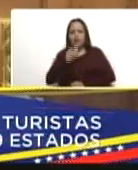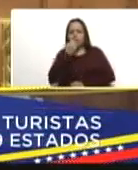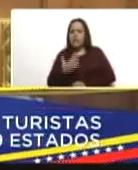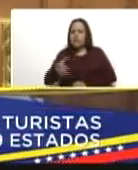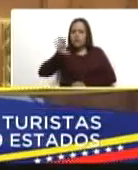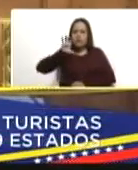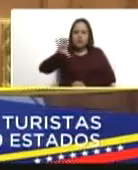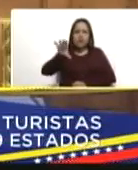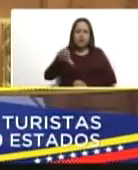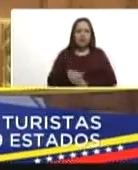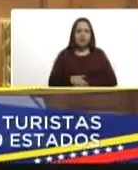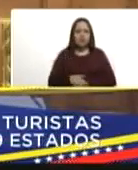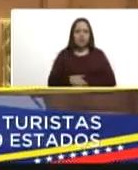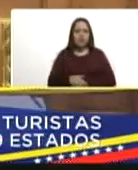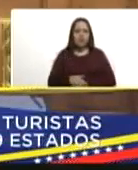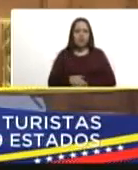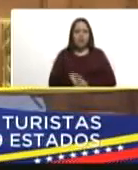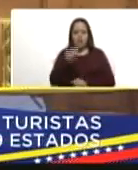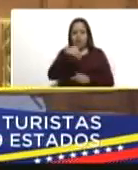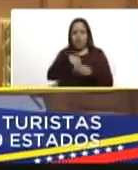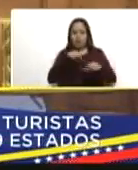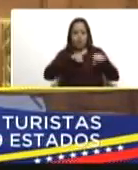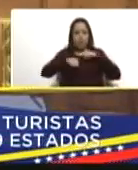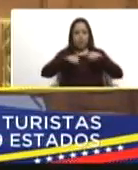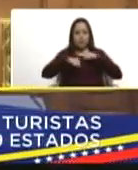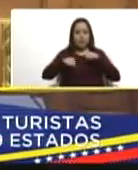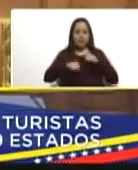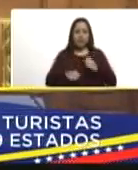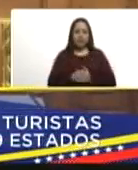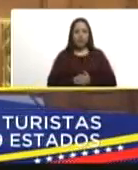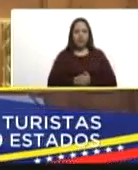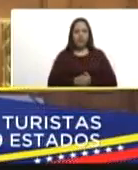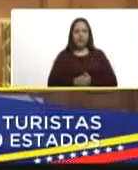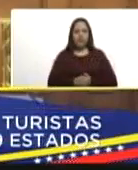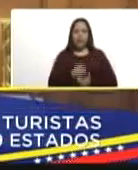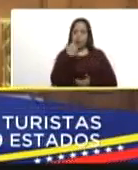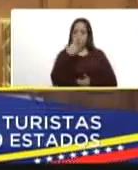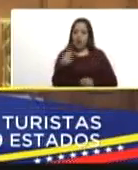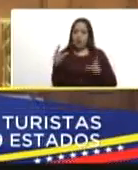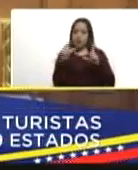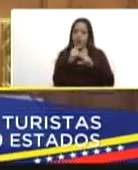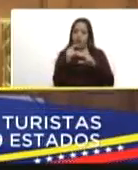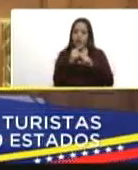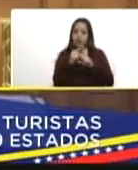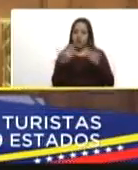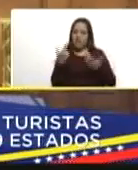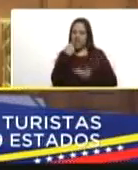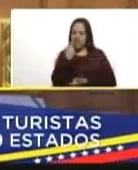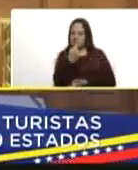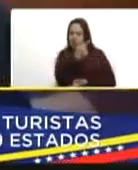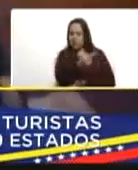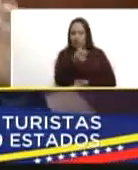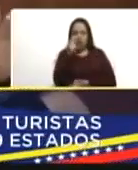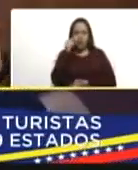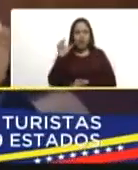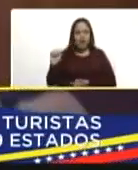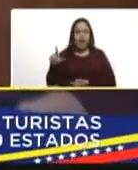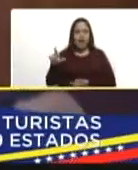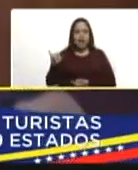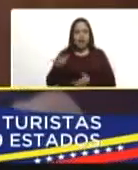país en movimiento buena Consigna qué dice por